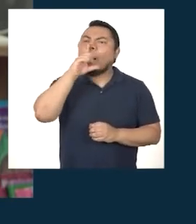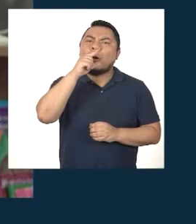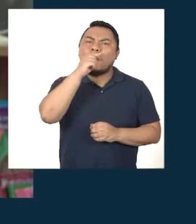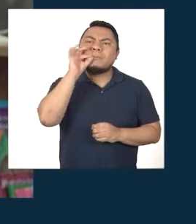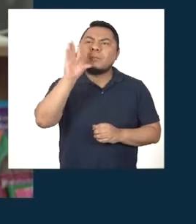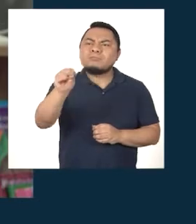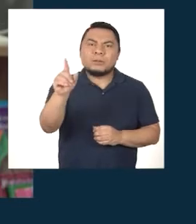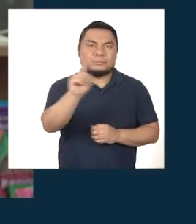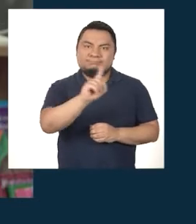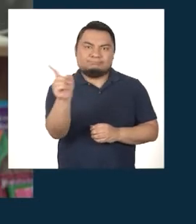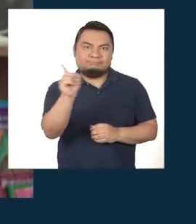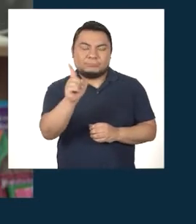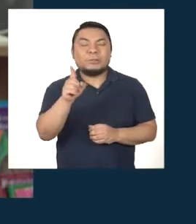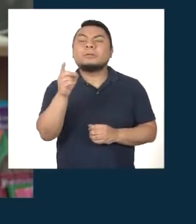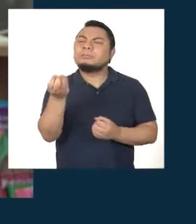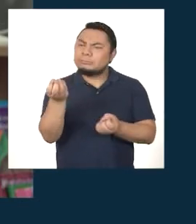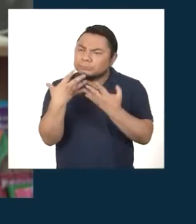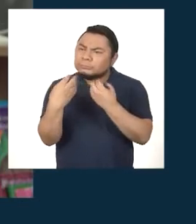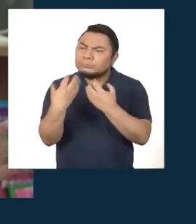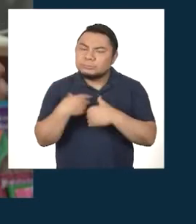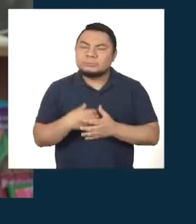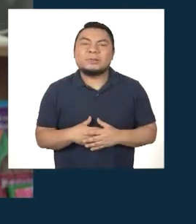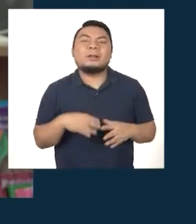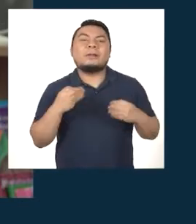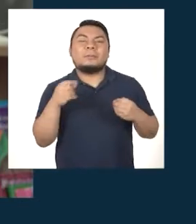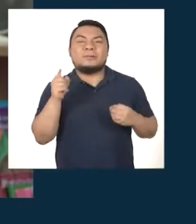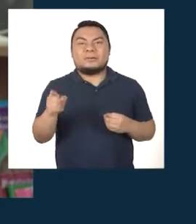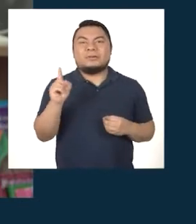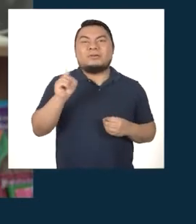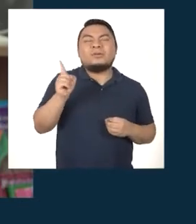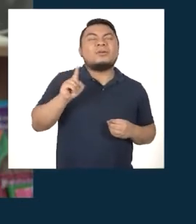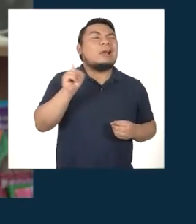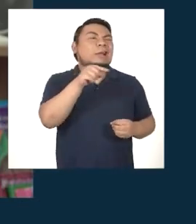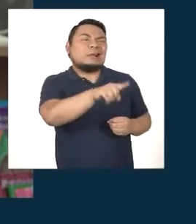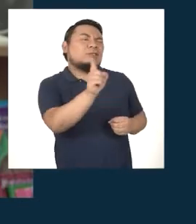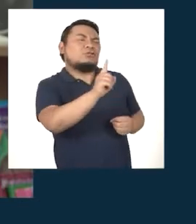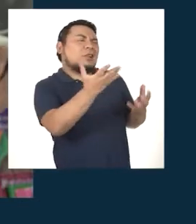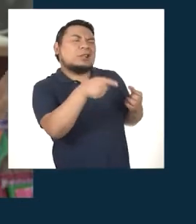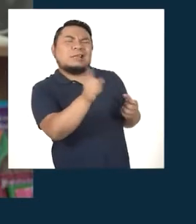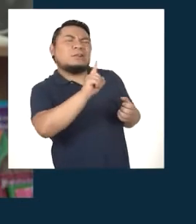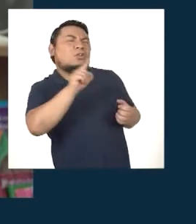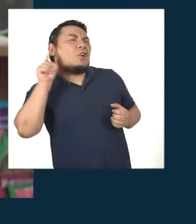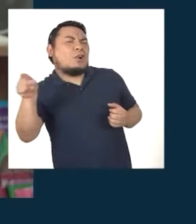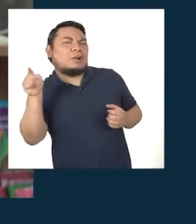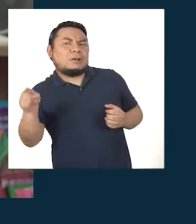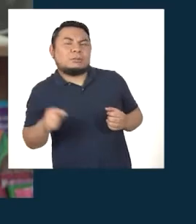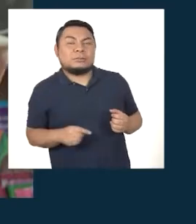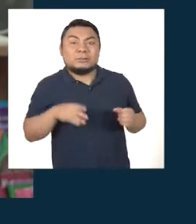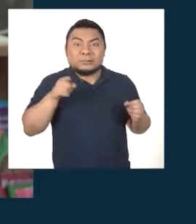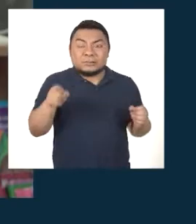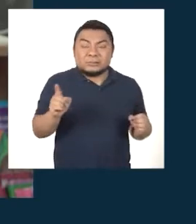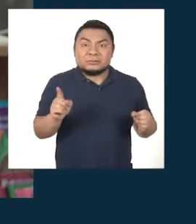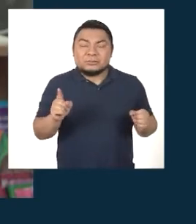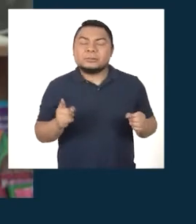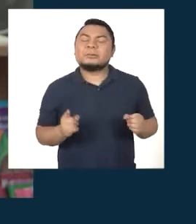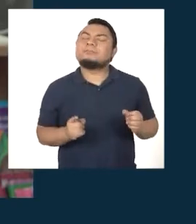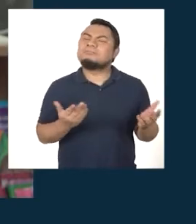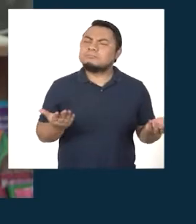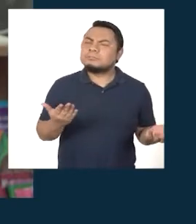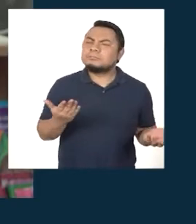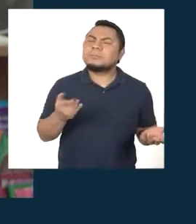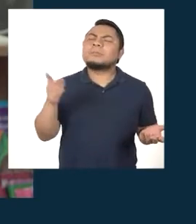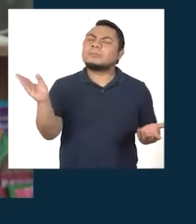veces ellos no quieren, por ejemplo, hacer esto primero sino lo otro, ya. Y si en el fondo eso no